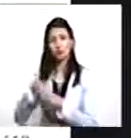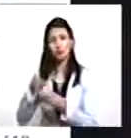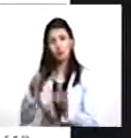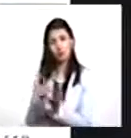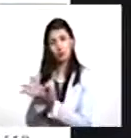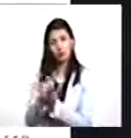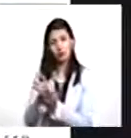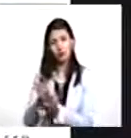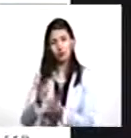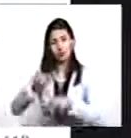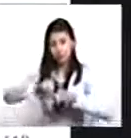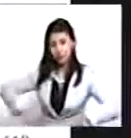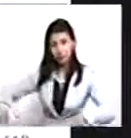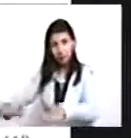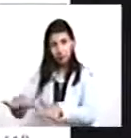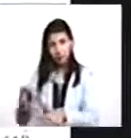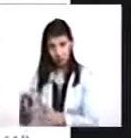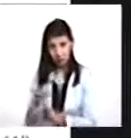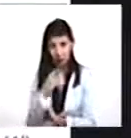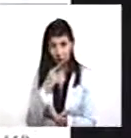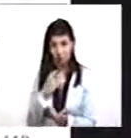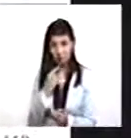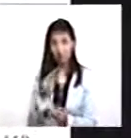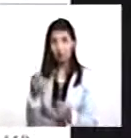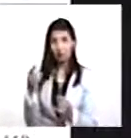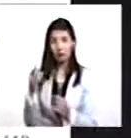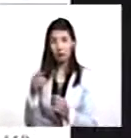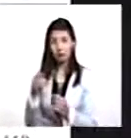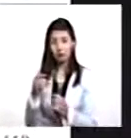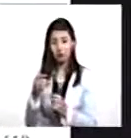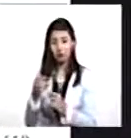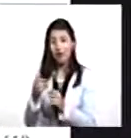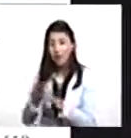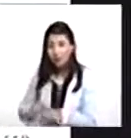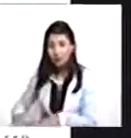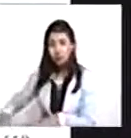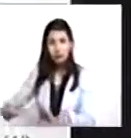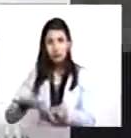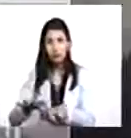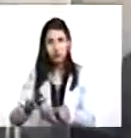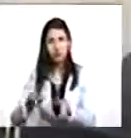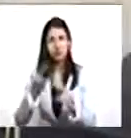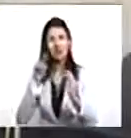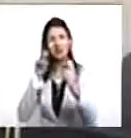distribución. No estamos pidiendo que la línea transmisión, la alta,